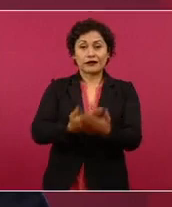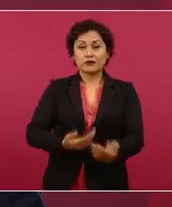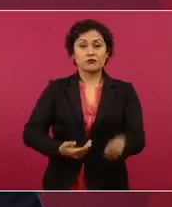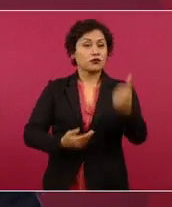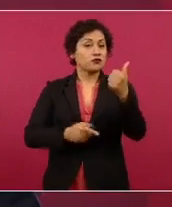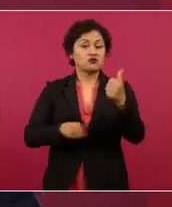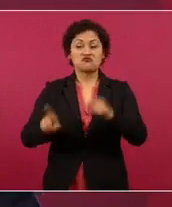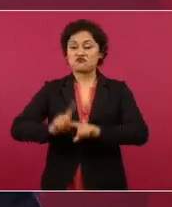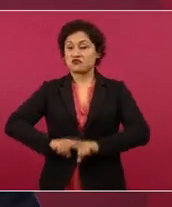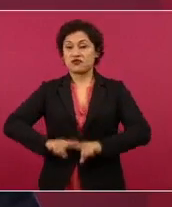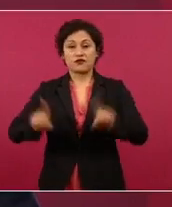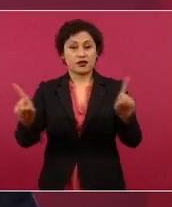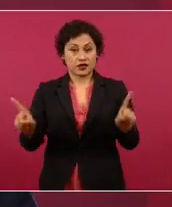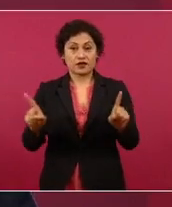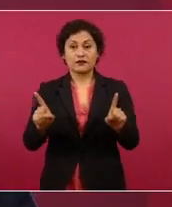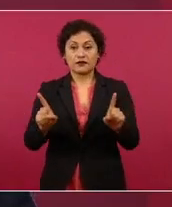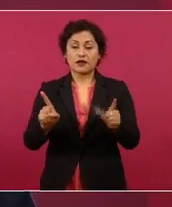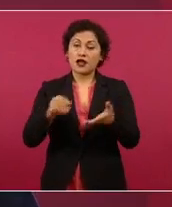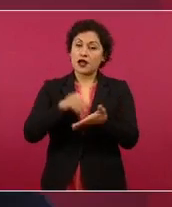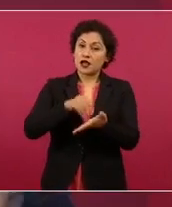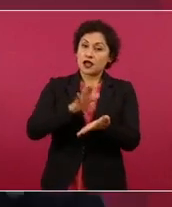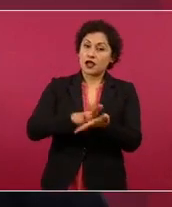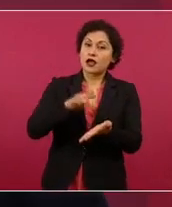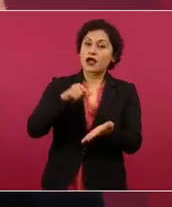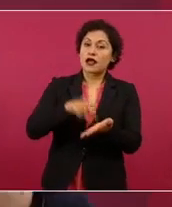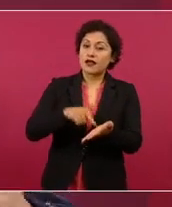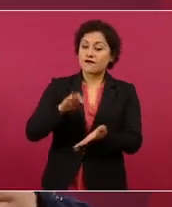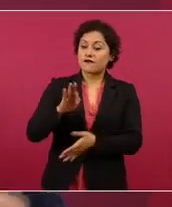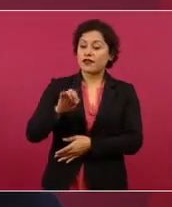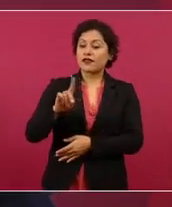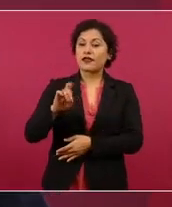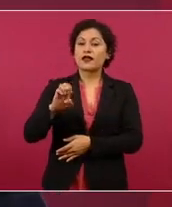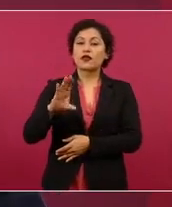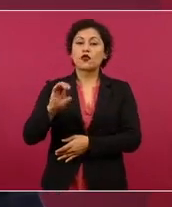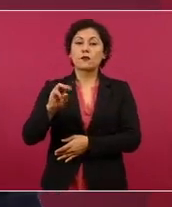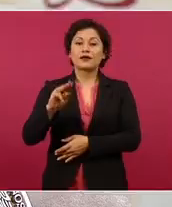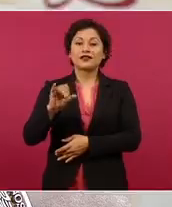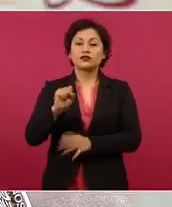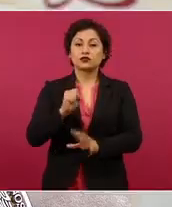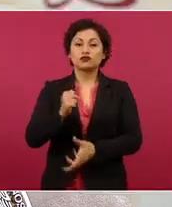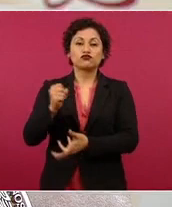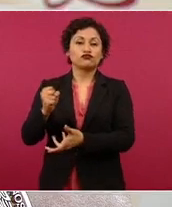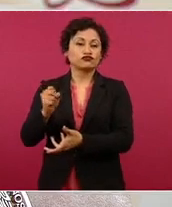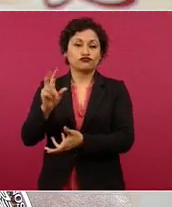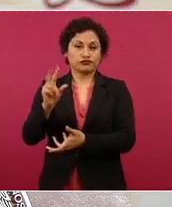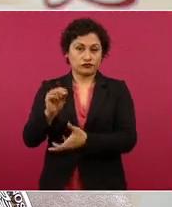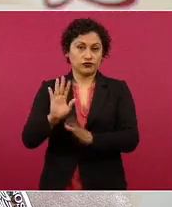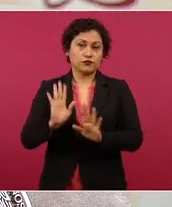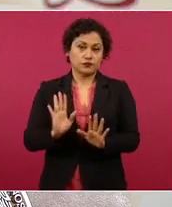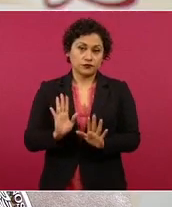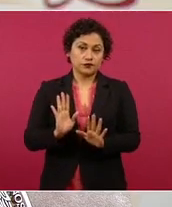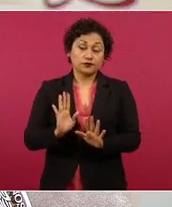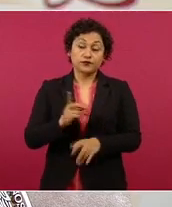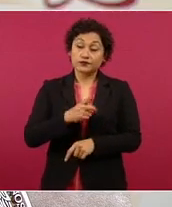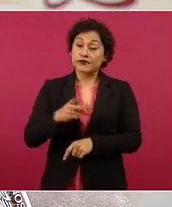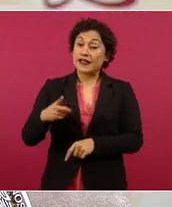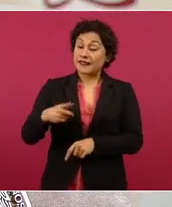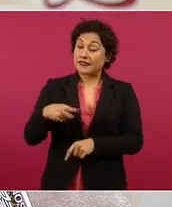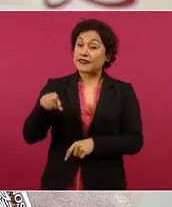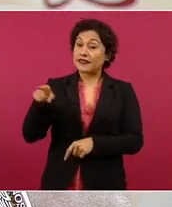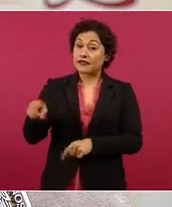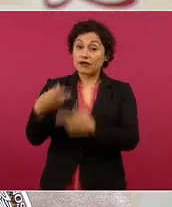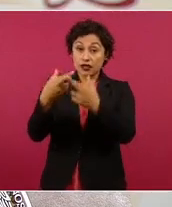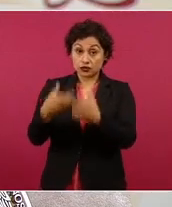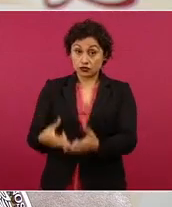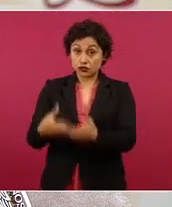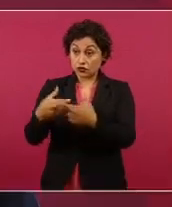es la desaparición de los fideicomisos. Entonces, se estaría a la devolución del recurso que no hubiese